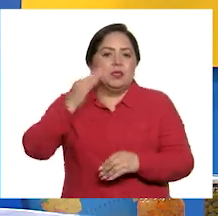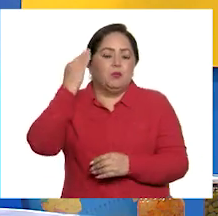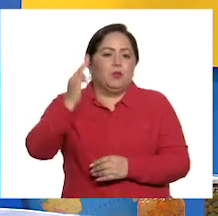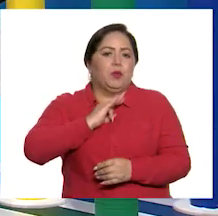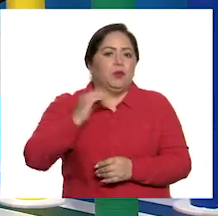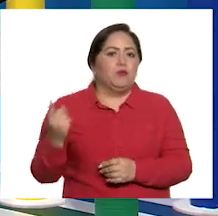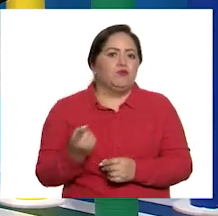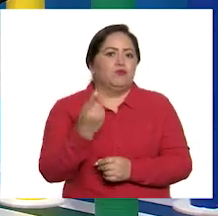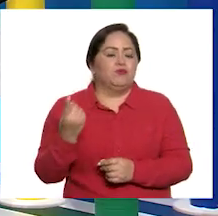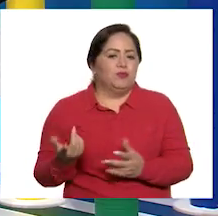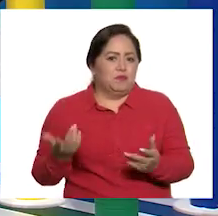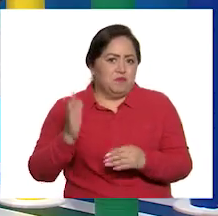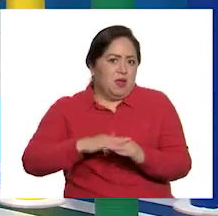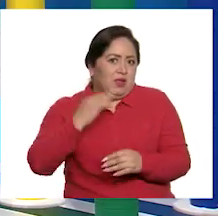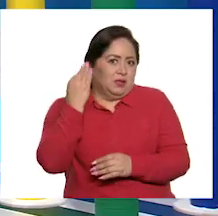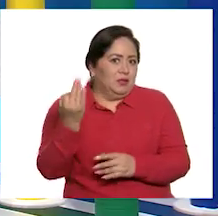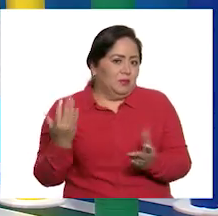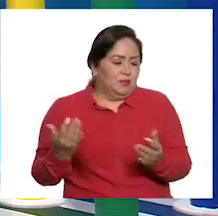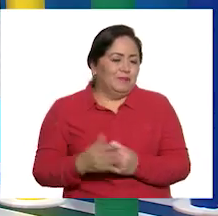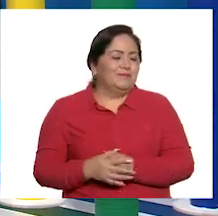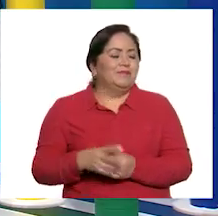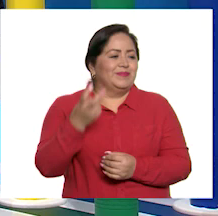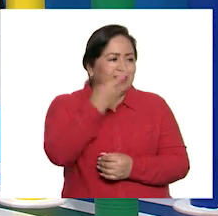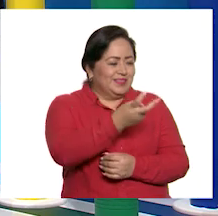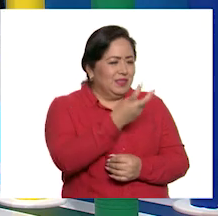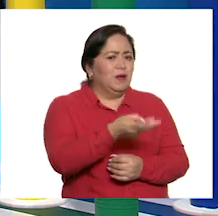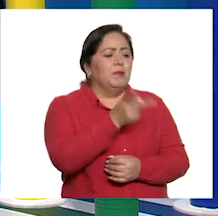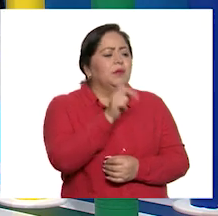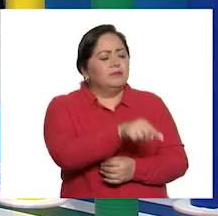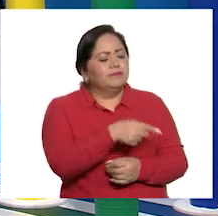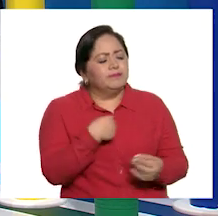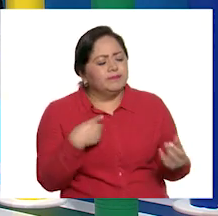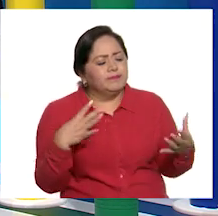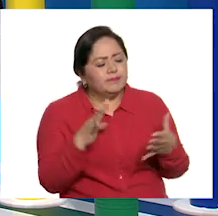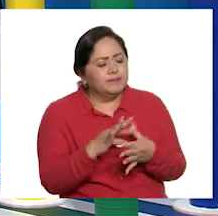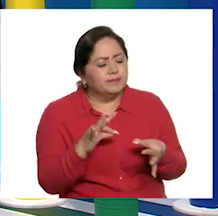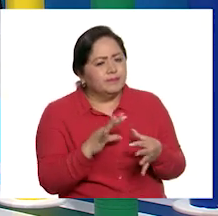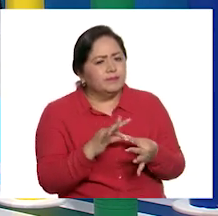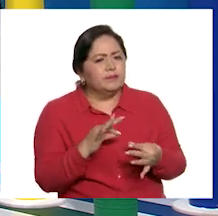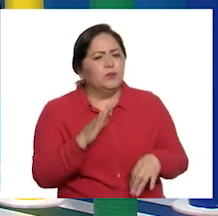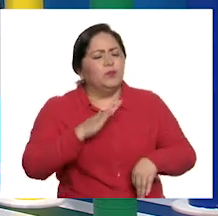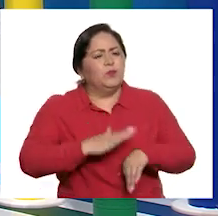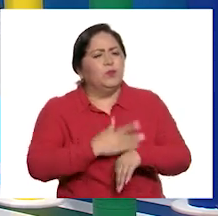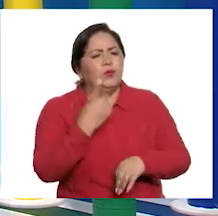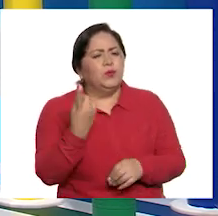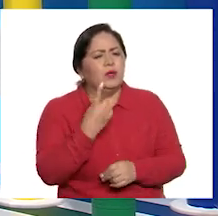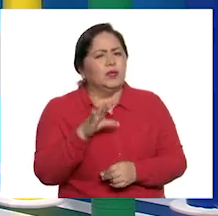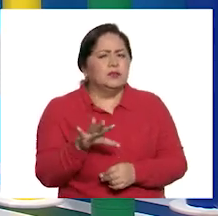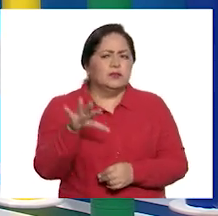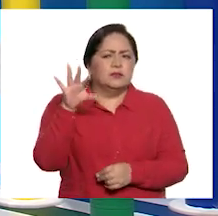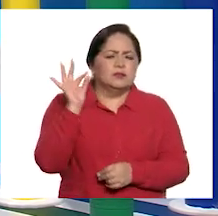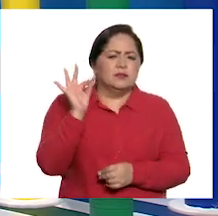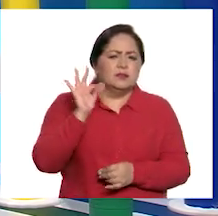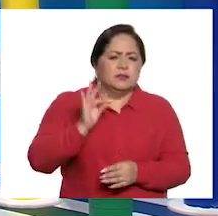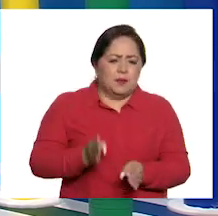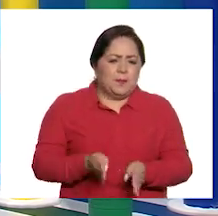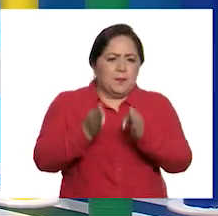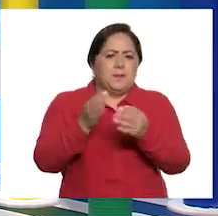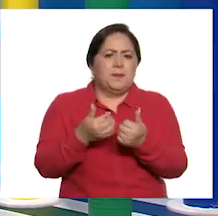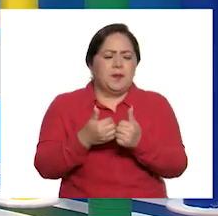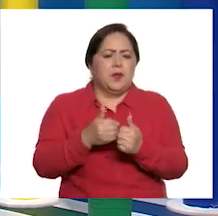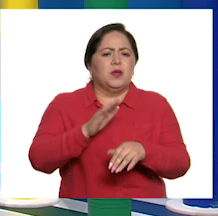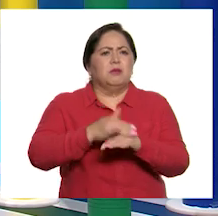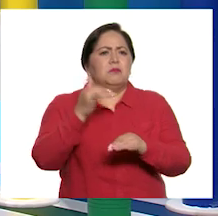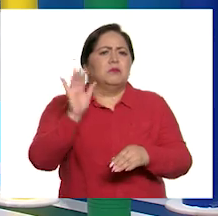¿no? Exacto. Alejandra, explícanos, ¿por qué escogimos el tostador y lo